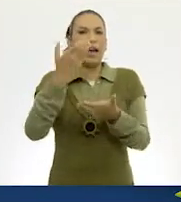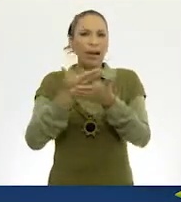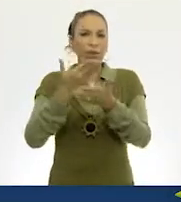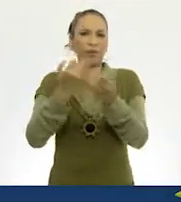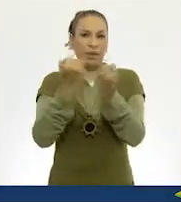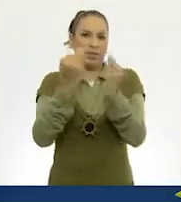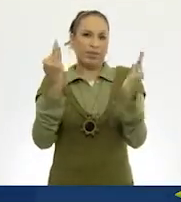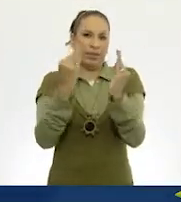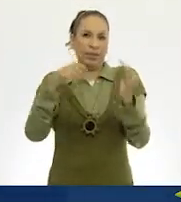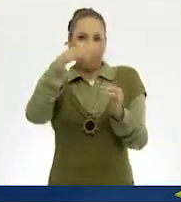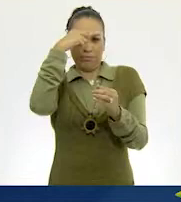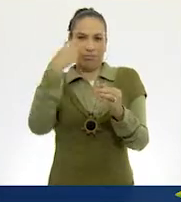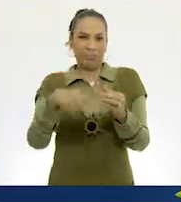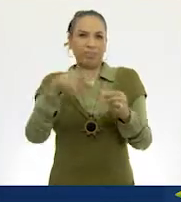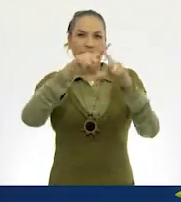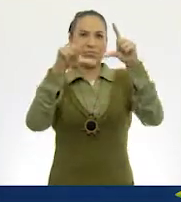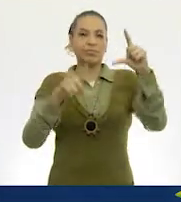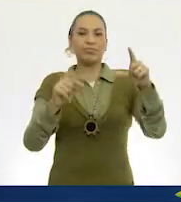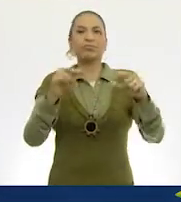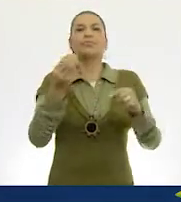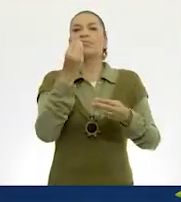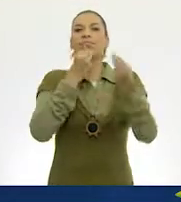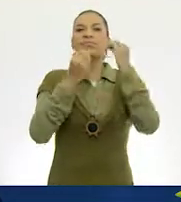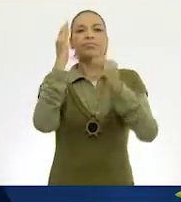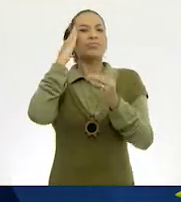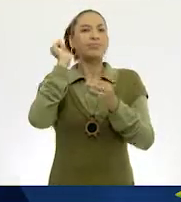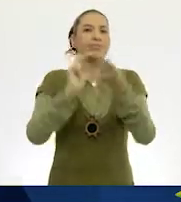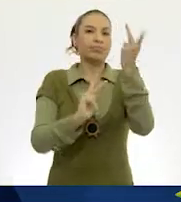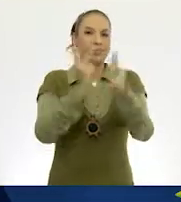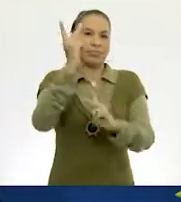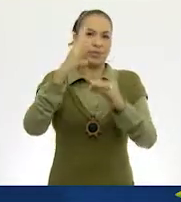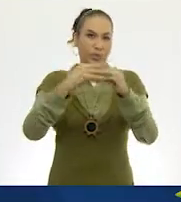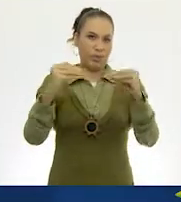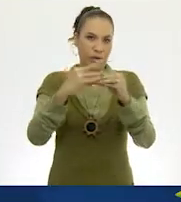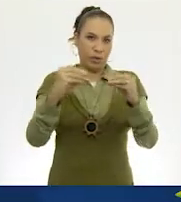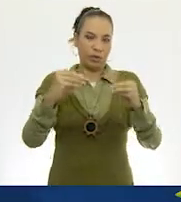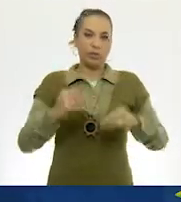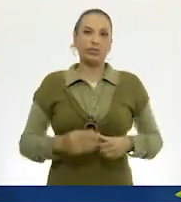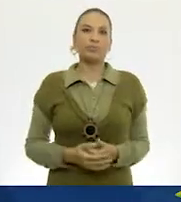México y se alimentaba principalmente de plantas y frutos.